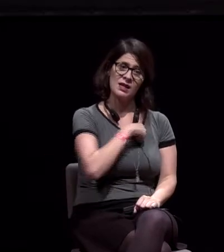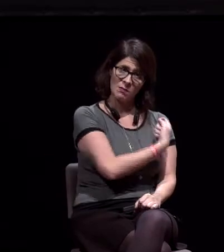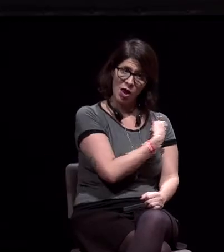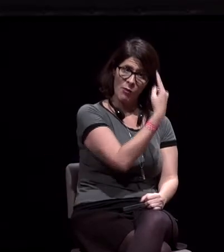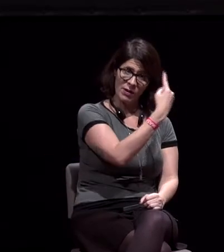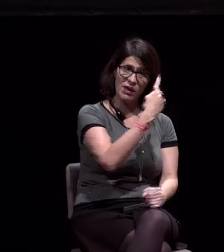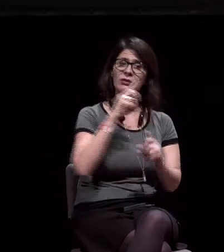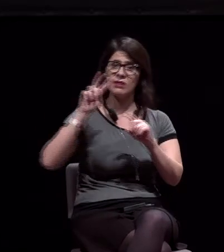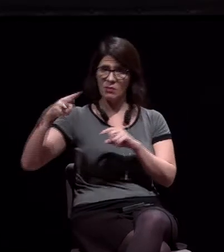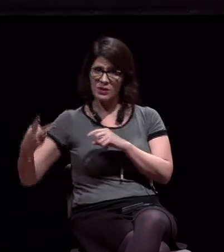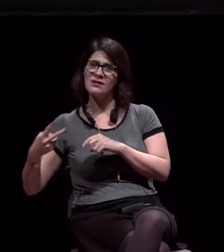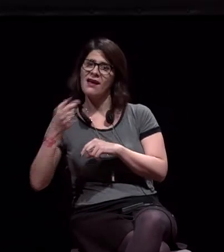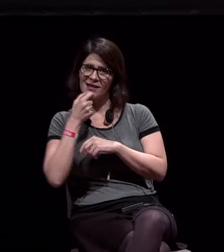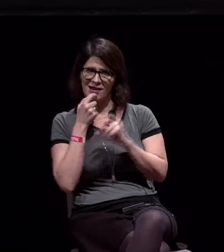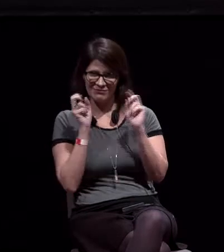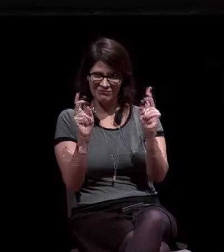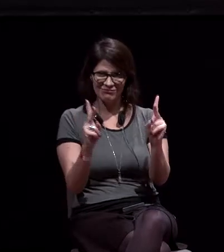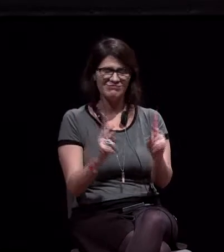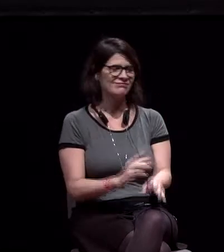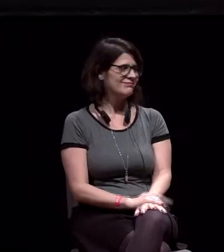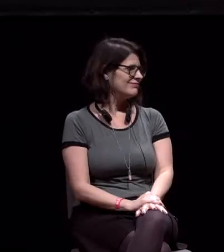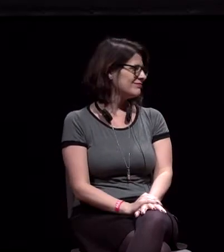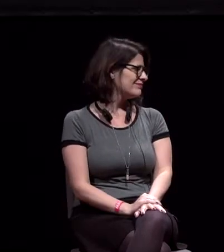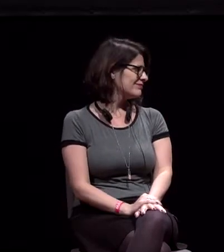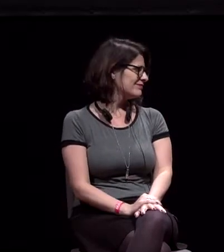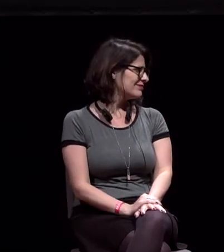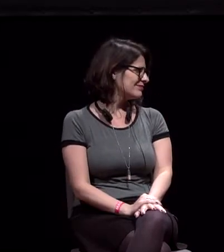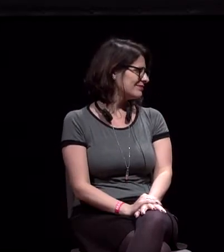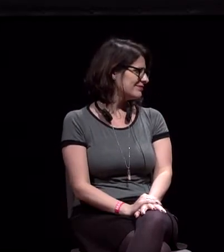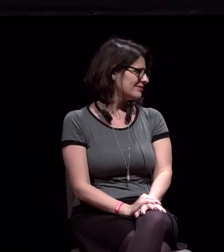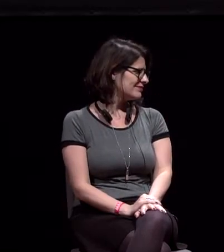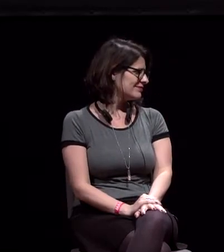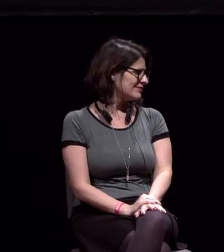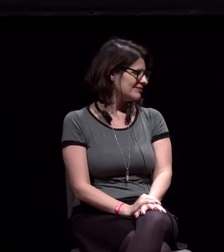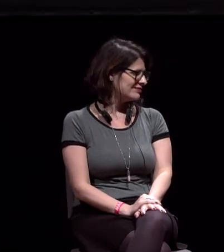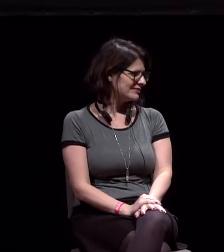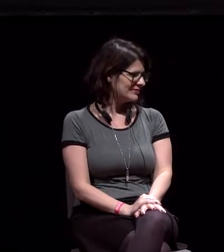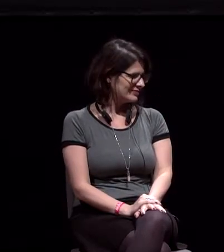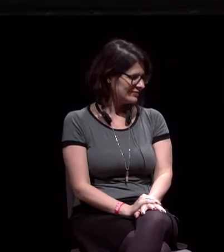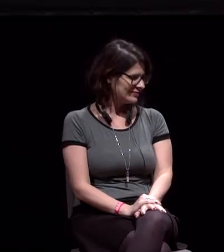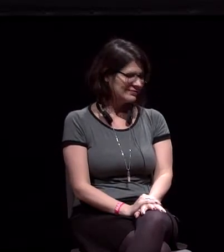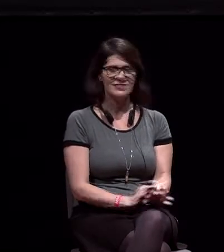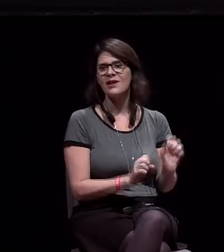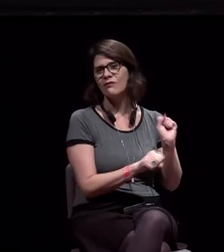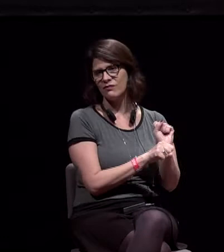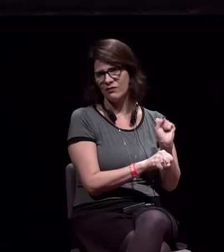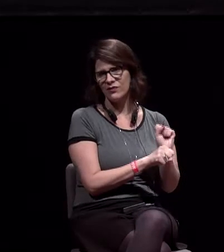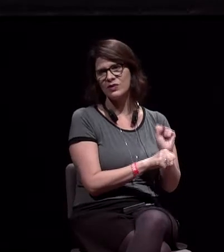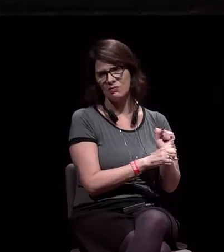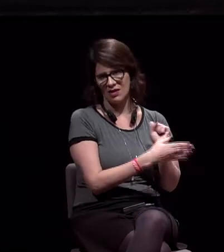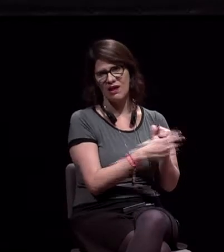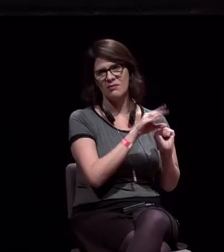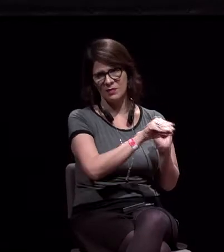no tengo problema. Bueno. Hablamos los dos, si no vamos a estar discutiendo. No, pero mira, yo de todos modos, a ver,